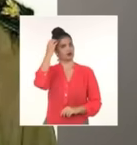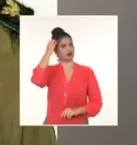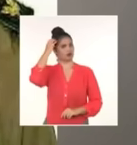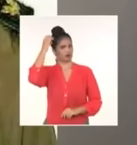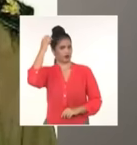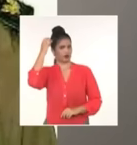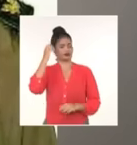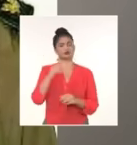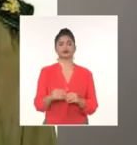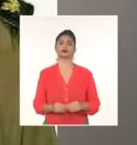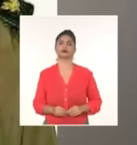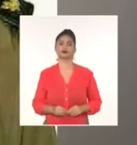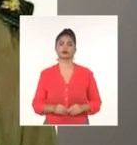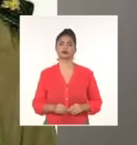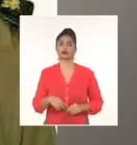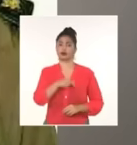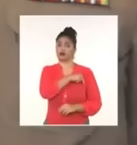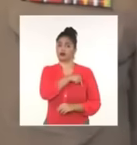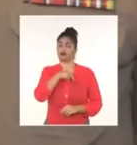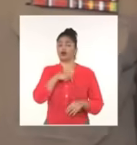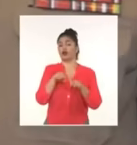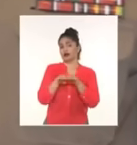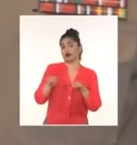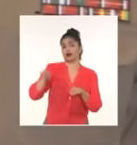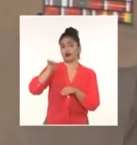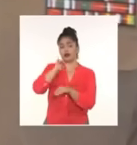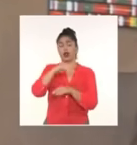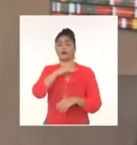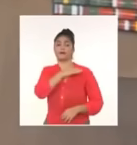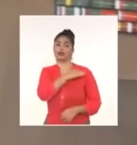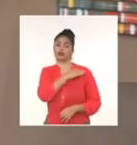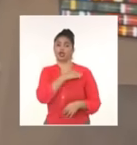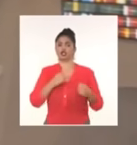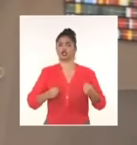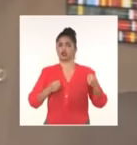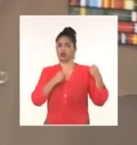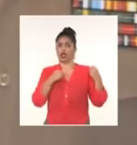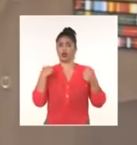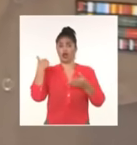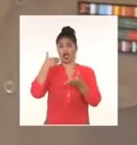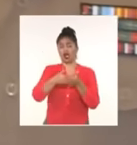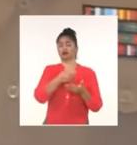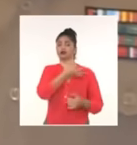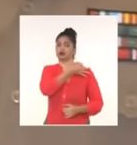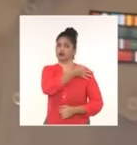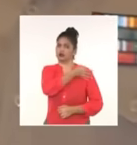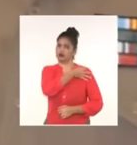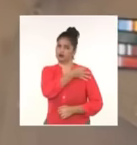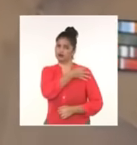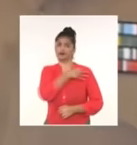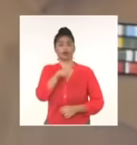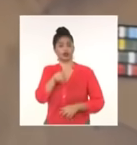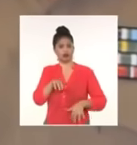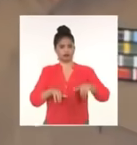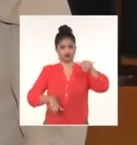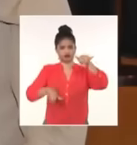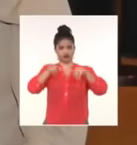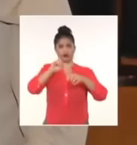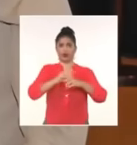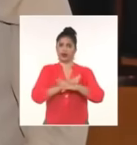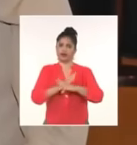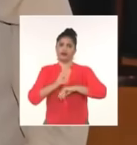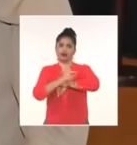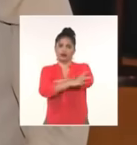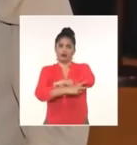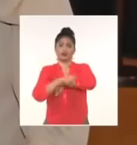En las FARC fue ascendido en grado militar desde soldado hasta general de división. Cumplió misión internacionalista en la República